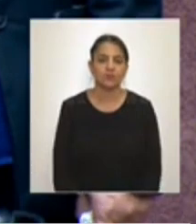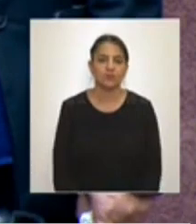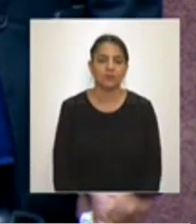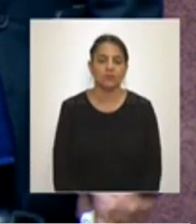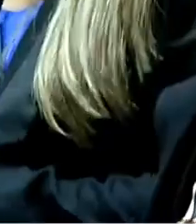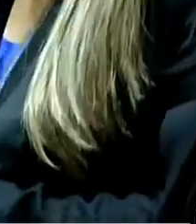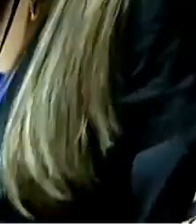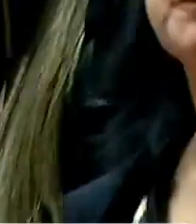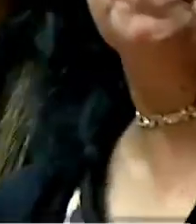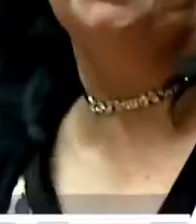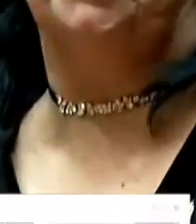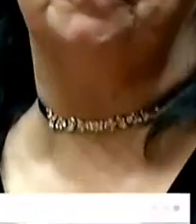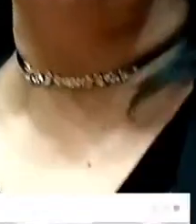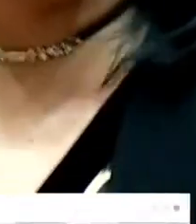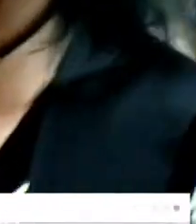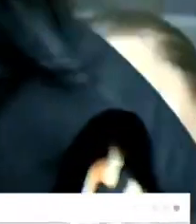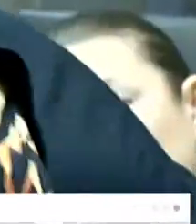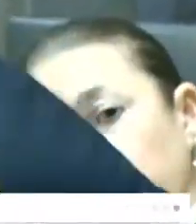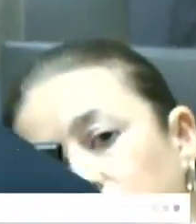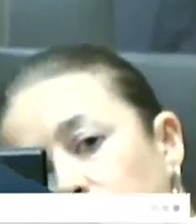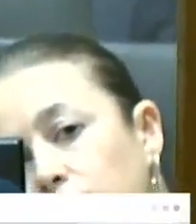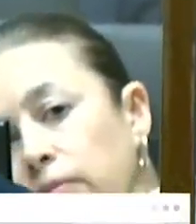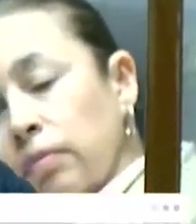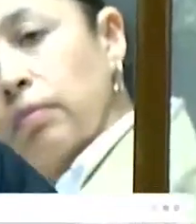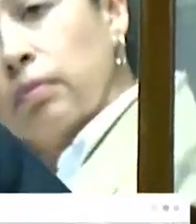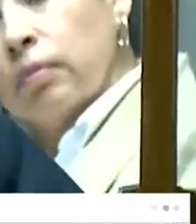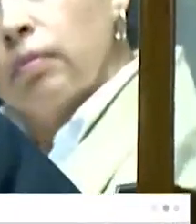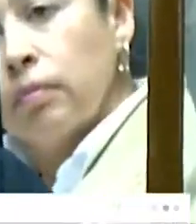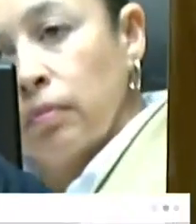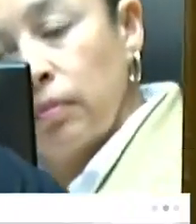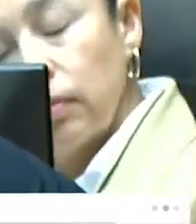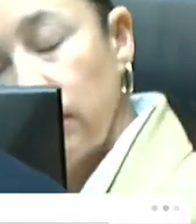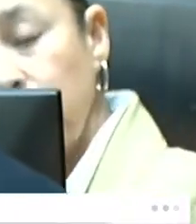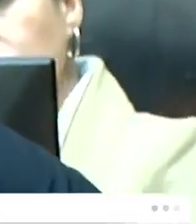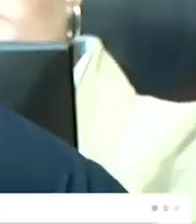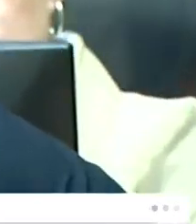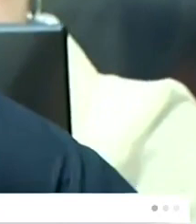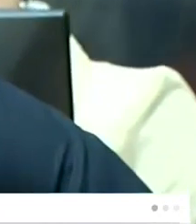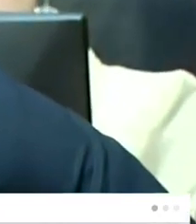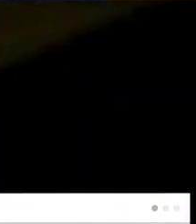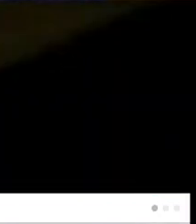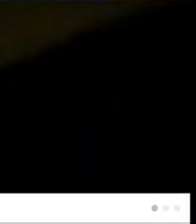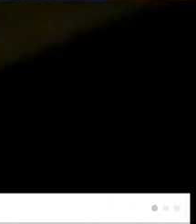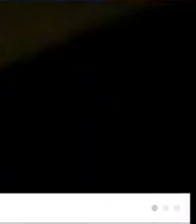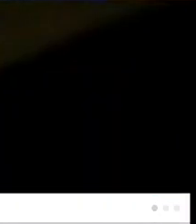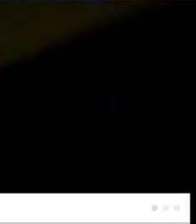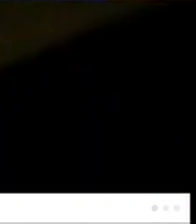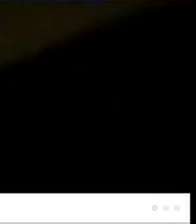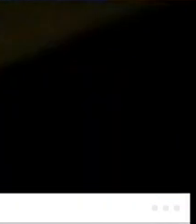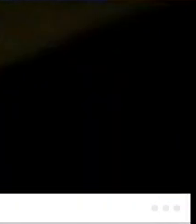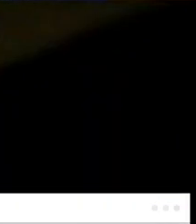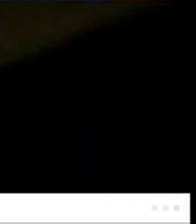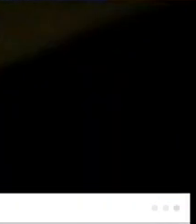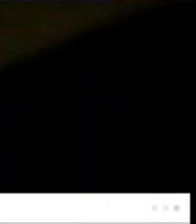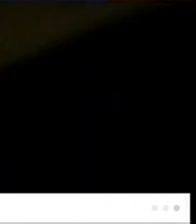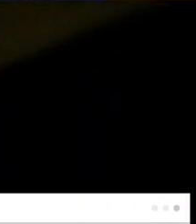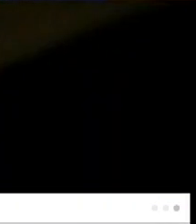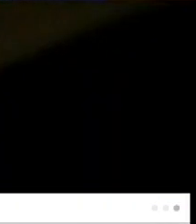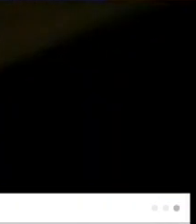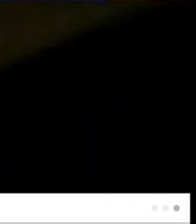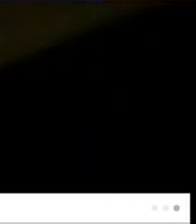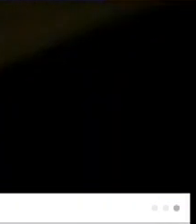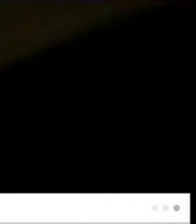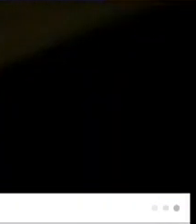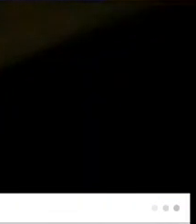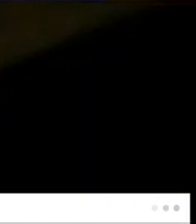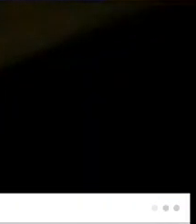Muchas gracias. Llanto de lamento a raíz de los inaceptables dichos de la diputada este miércoles durante el programa Sentido Común de Radio El